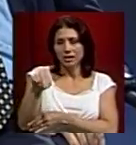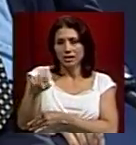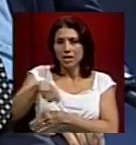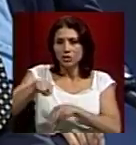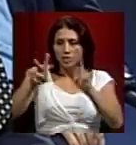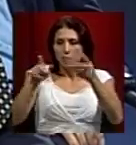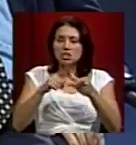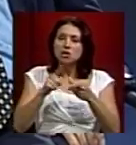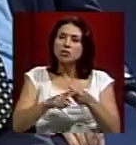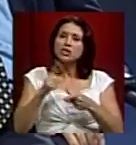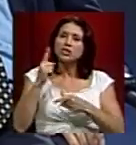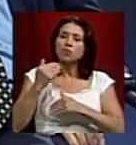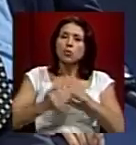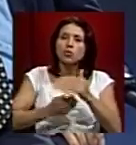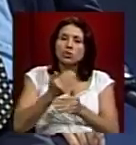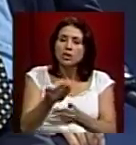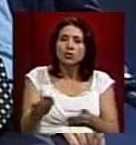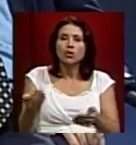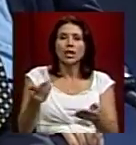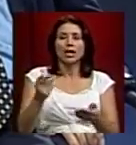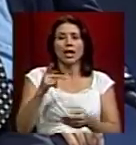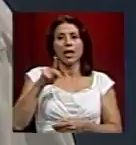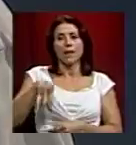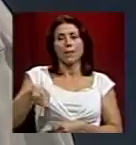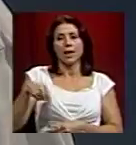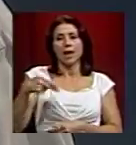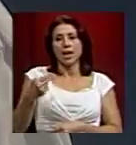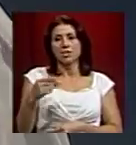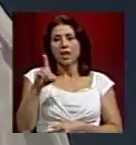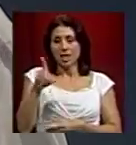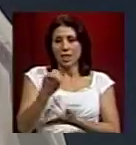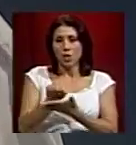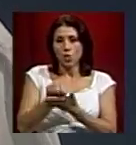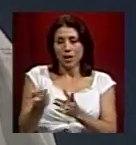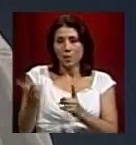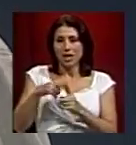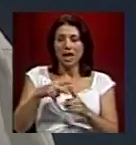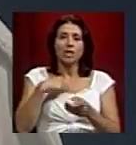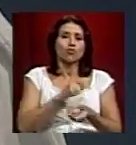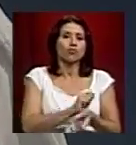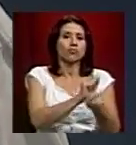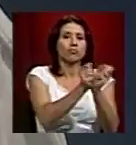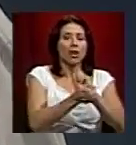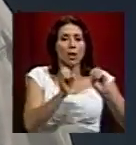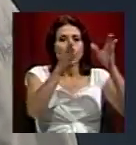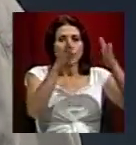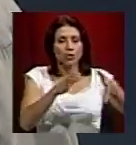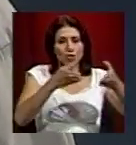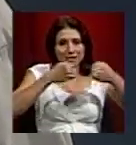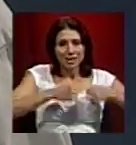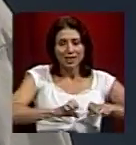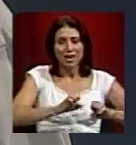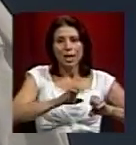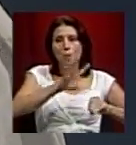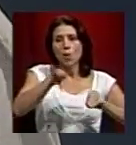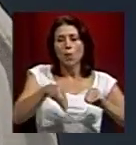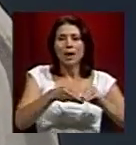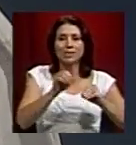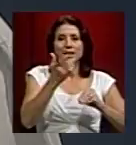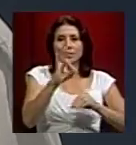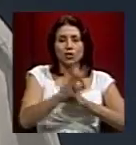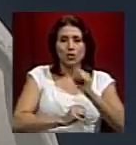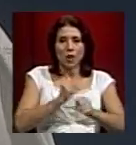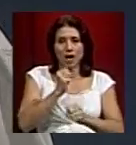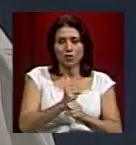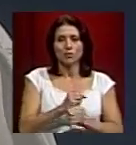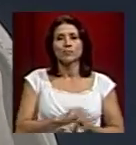un proceso pues de reconversión de un PhD en economía aplicada a un profesor de estrategia ya por más de 18